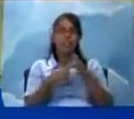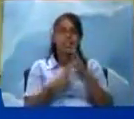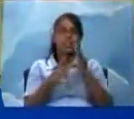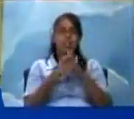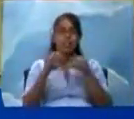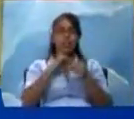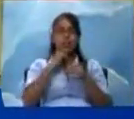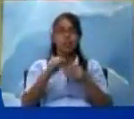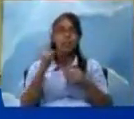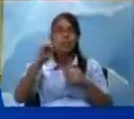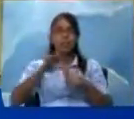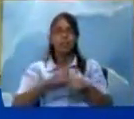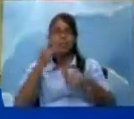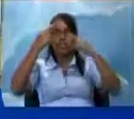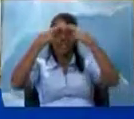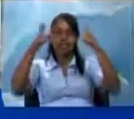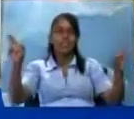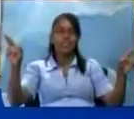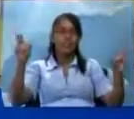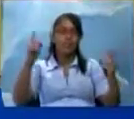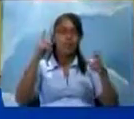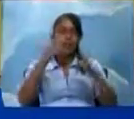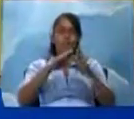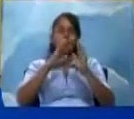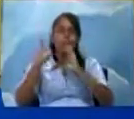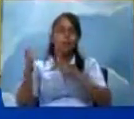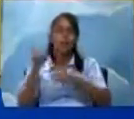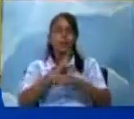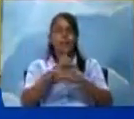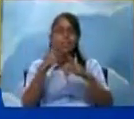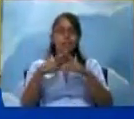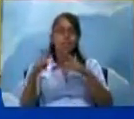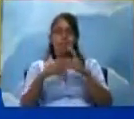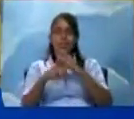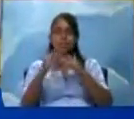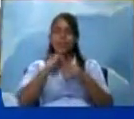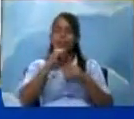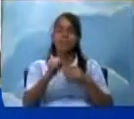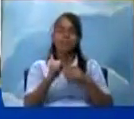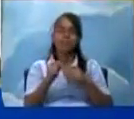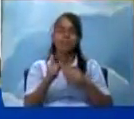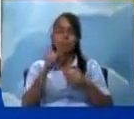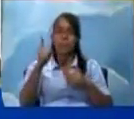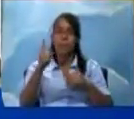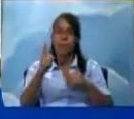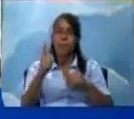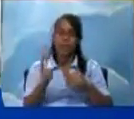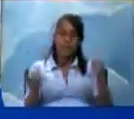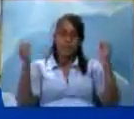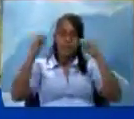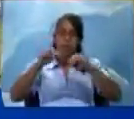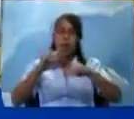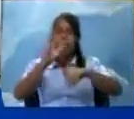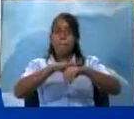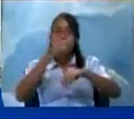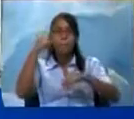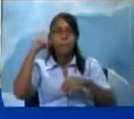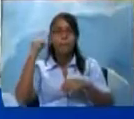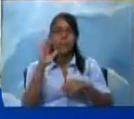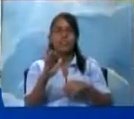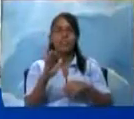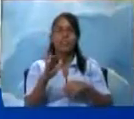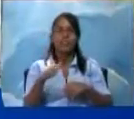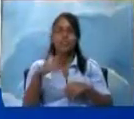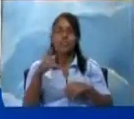y el otro revela otra parte. Es como un mosaico que se va ensamblando. Por eso cuando